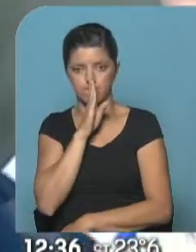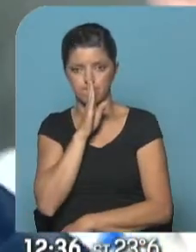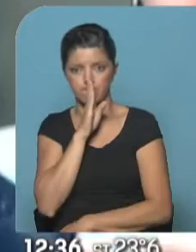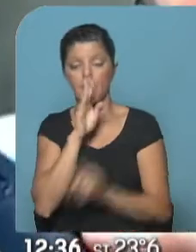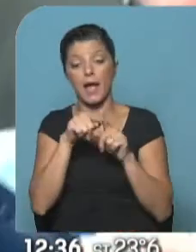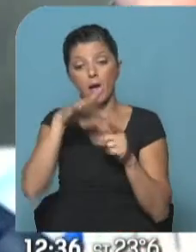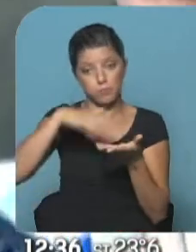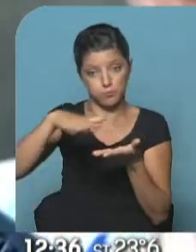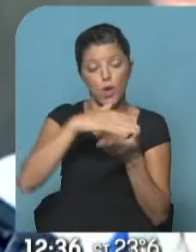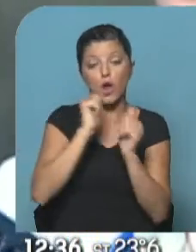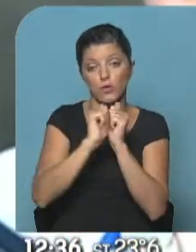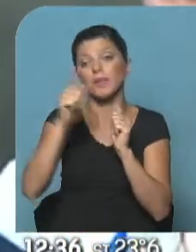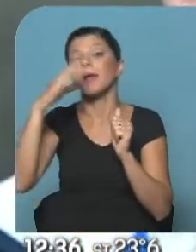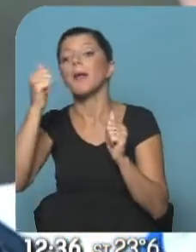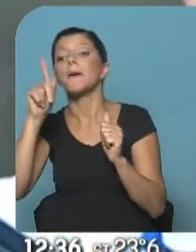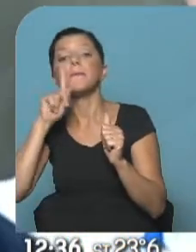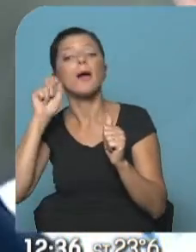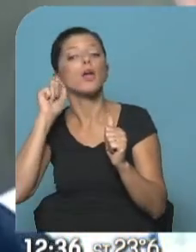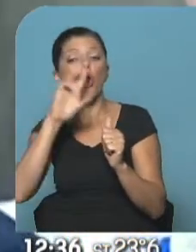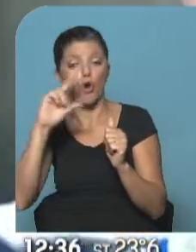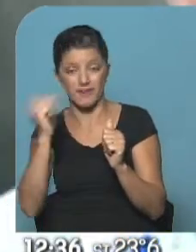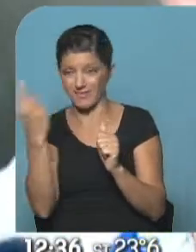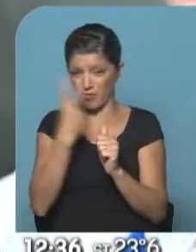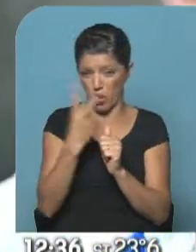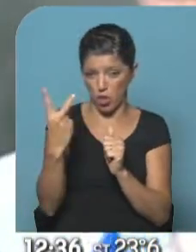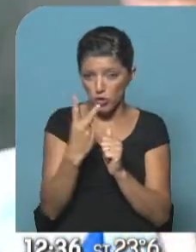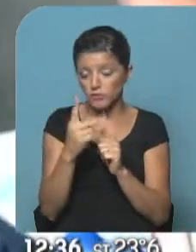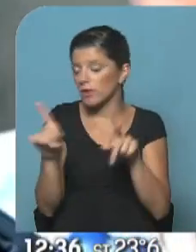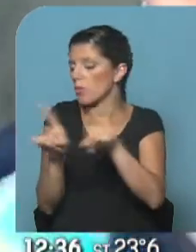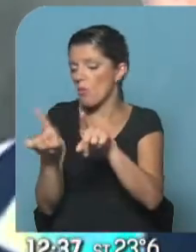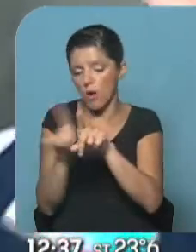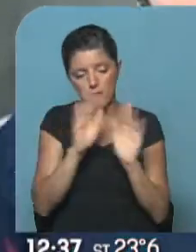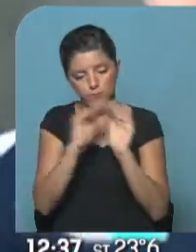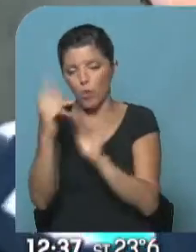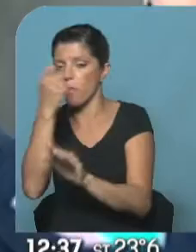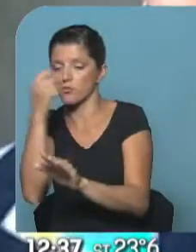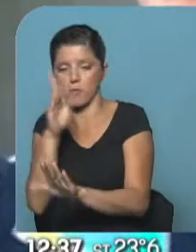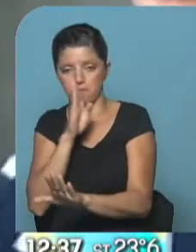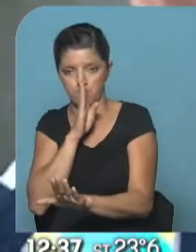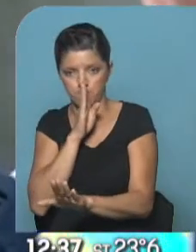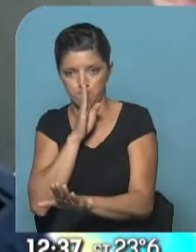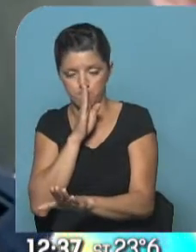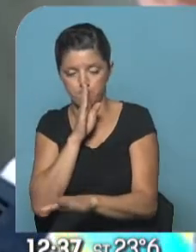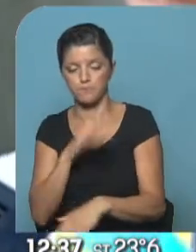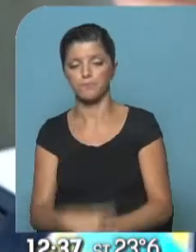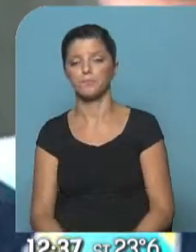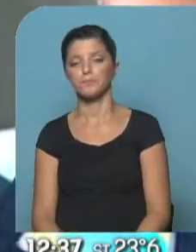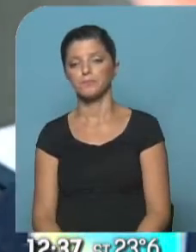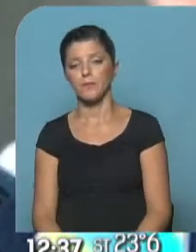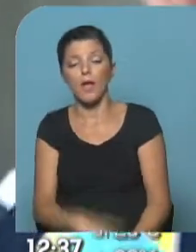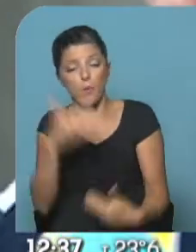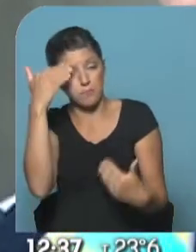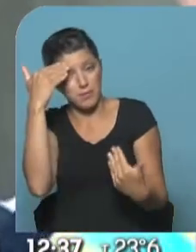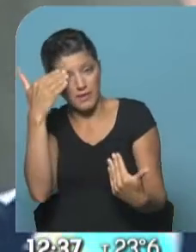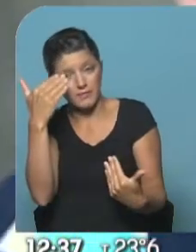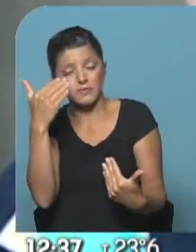sede Baigorria, haciendo la misma actividad y recordándolos, recordando que ellos